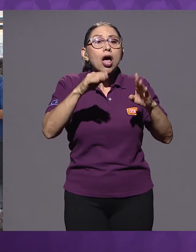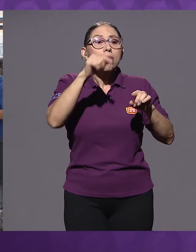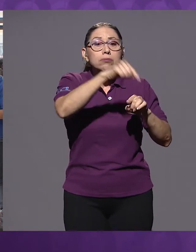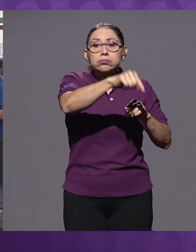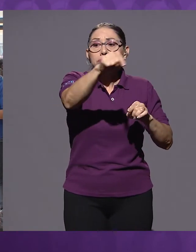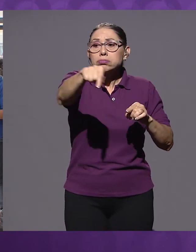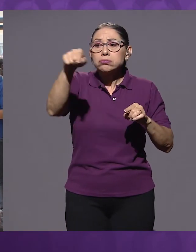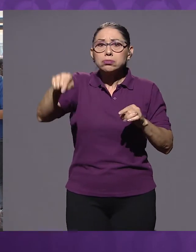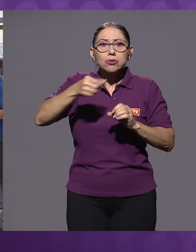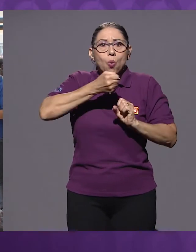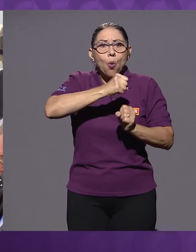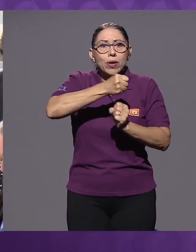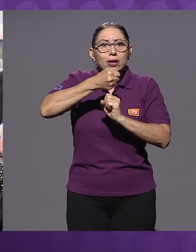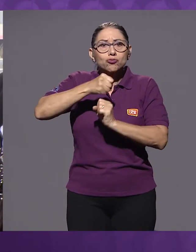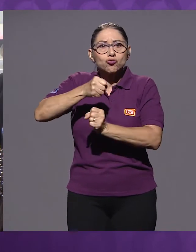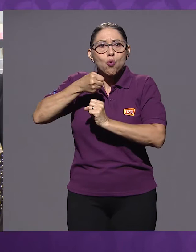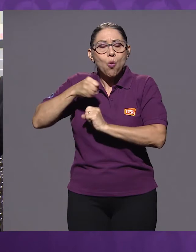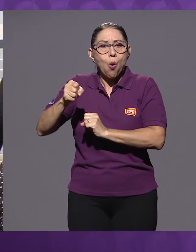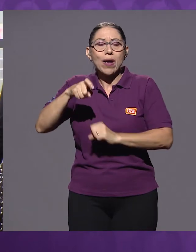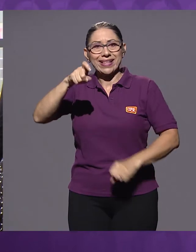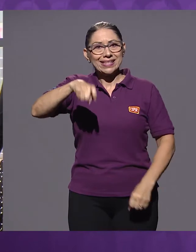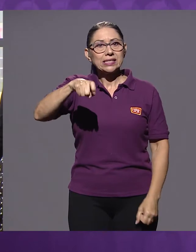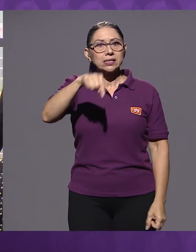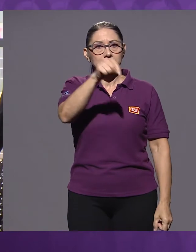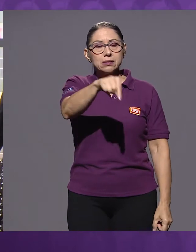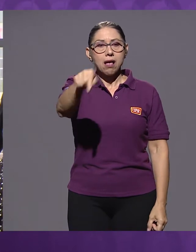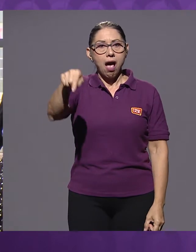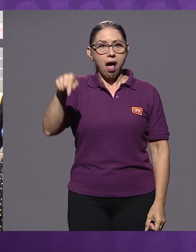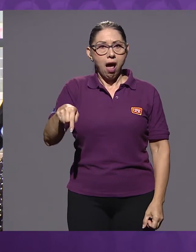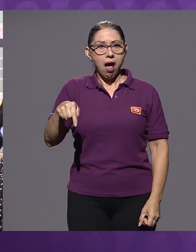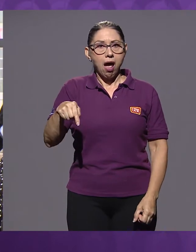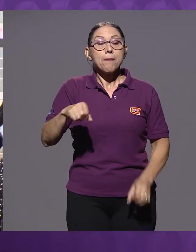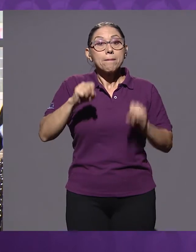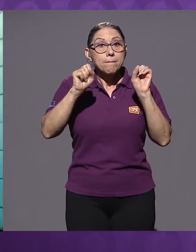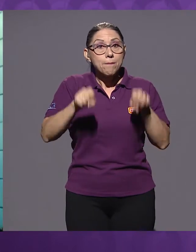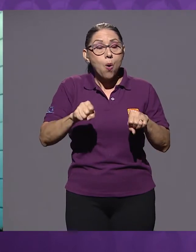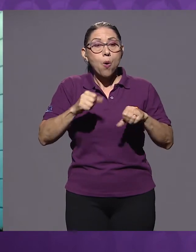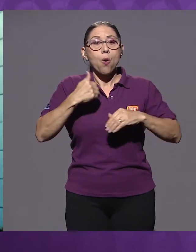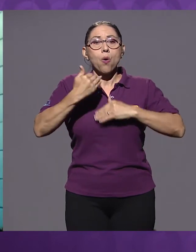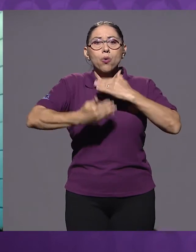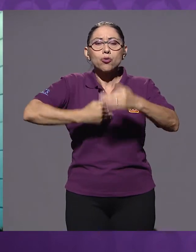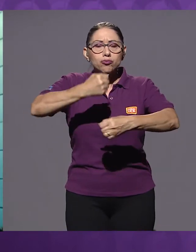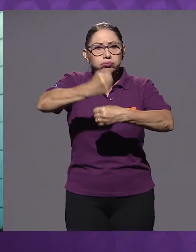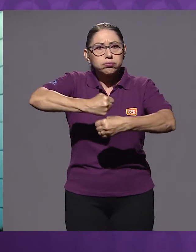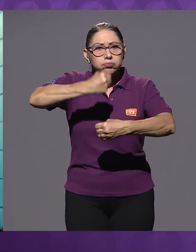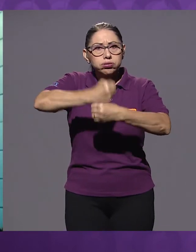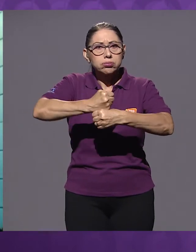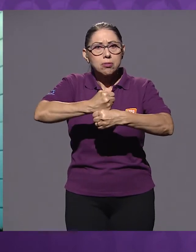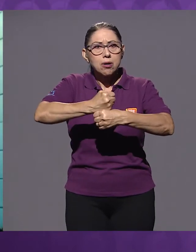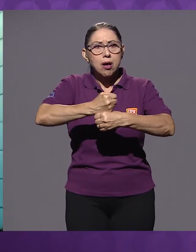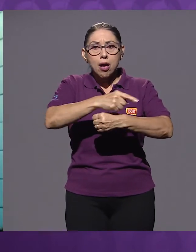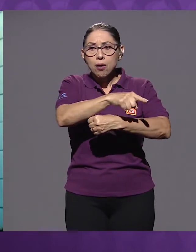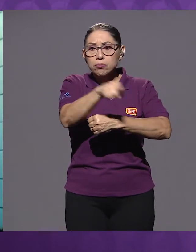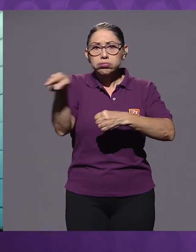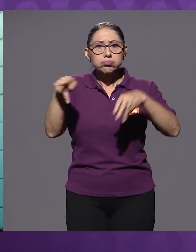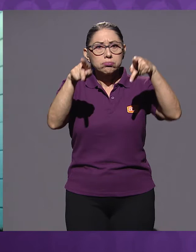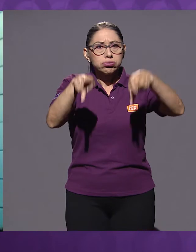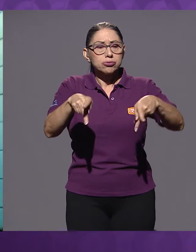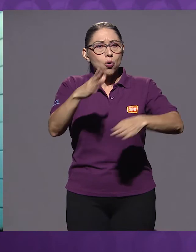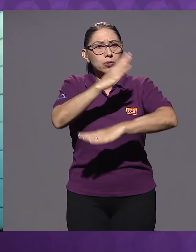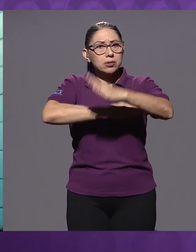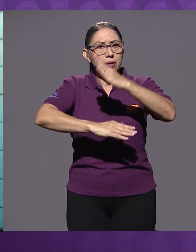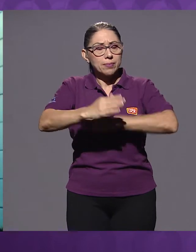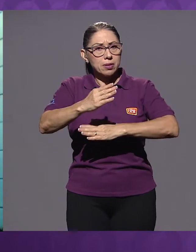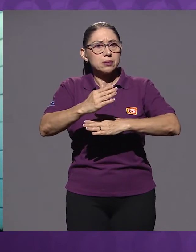son necesarios para poder ir trabajando en que la población con discapacidad, que